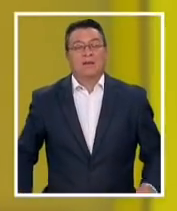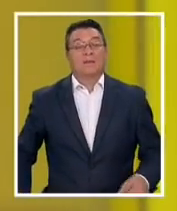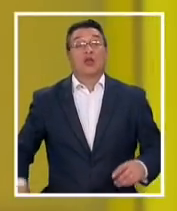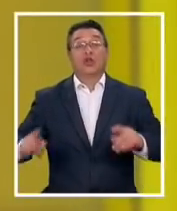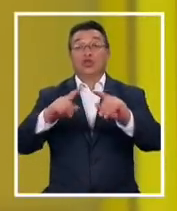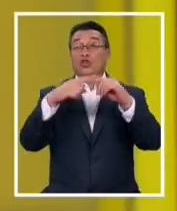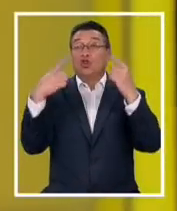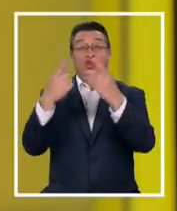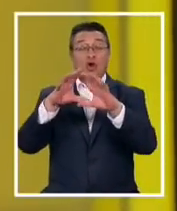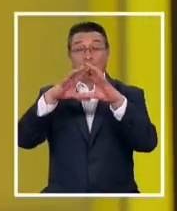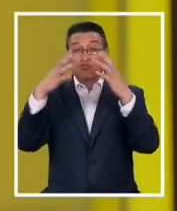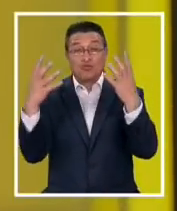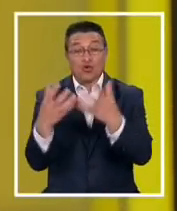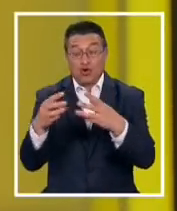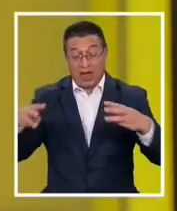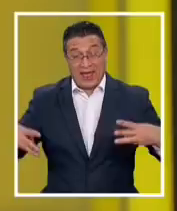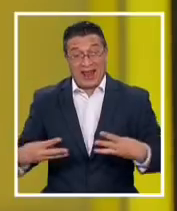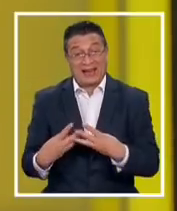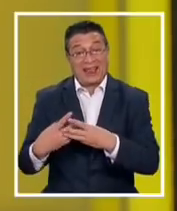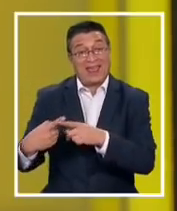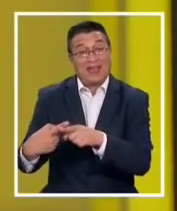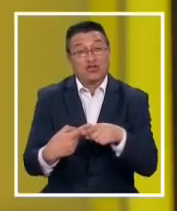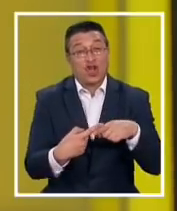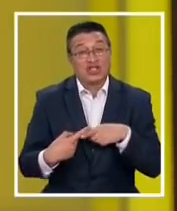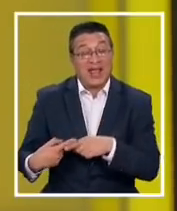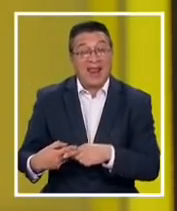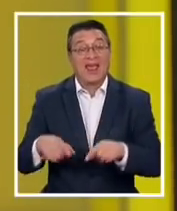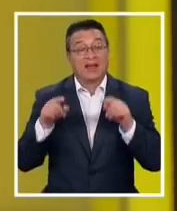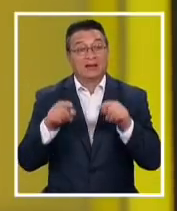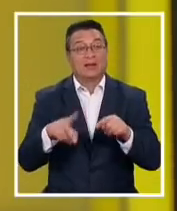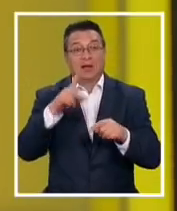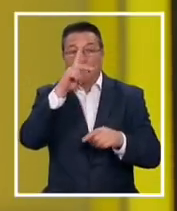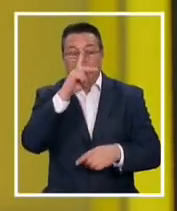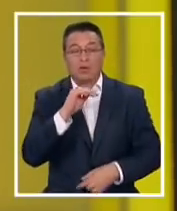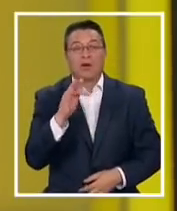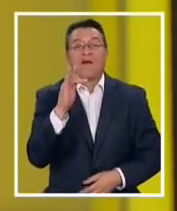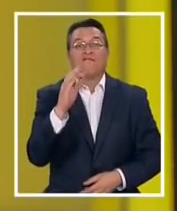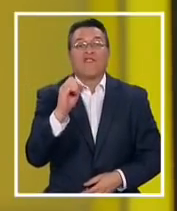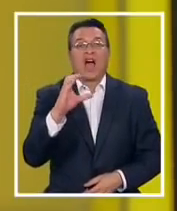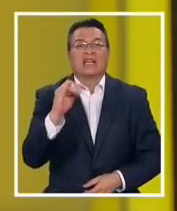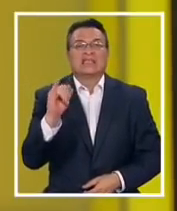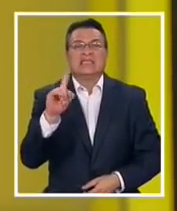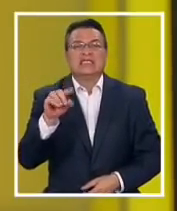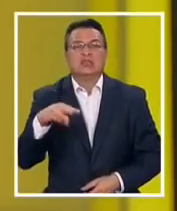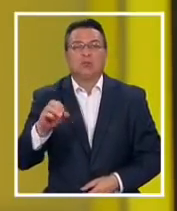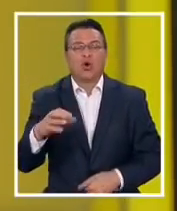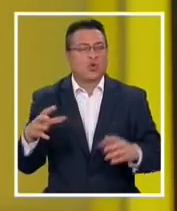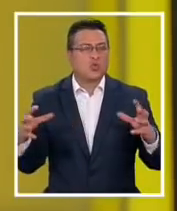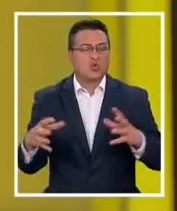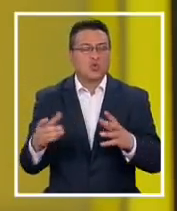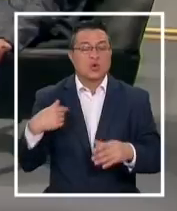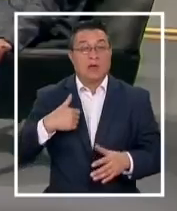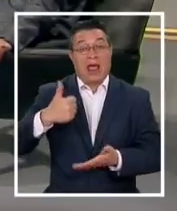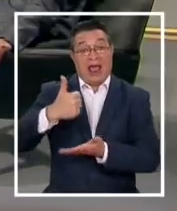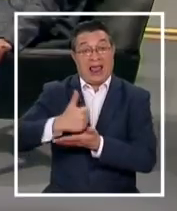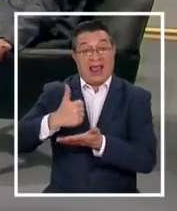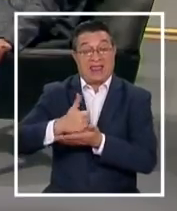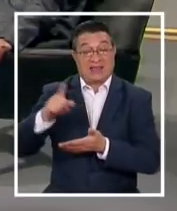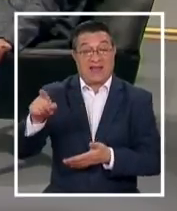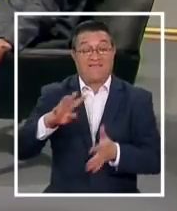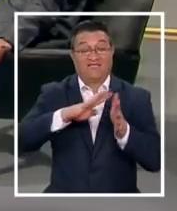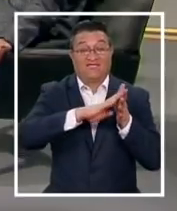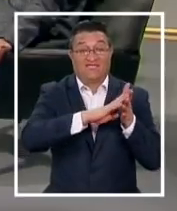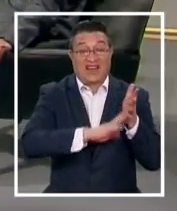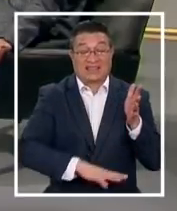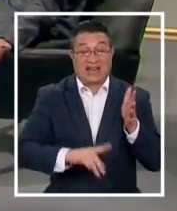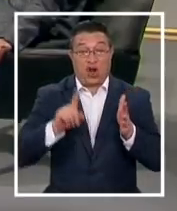mundo que las redes sociales se están transformando en territorio del fascismo, ¿no? Tóxicas. La alcaldesa de Barcelona, Ada